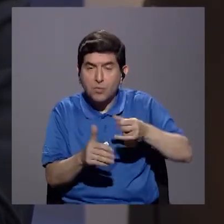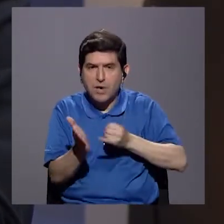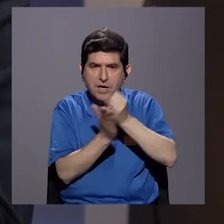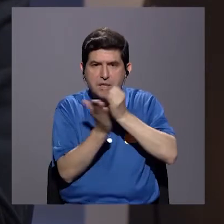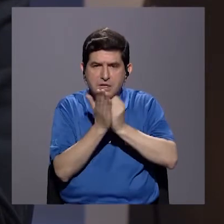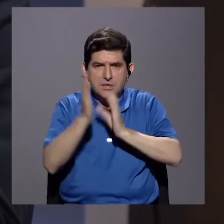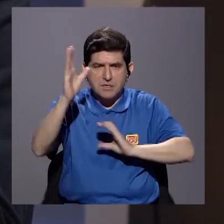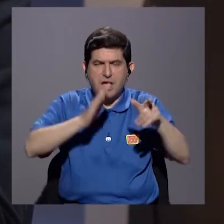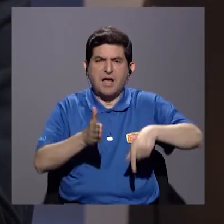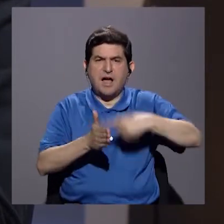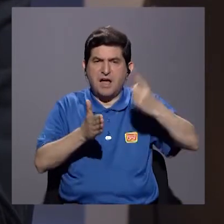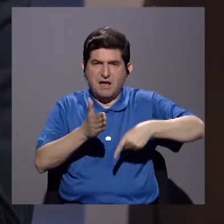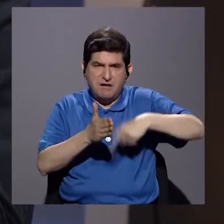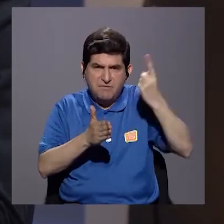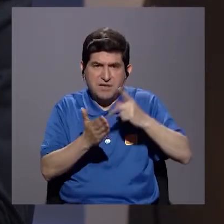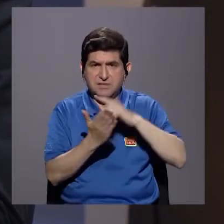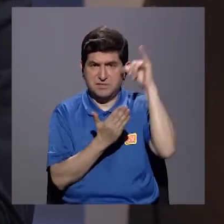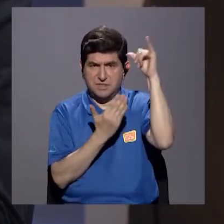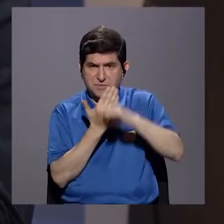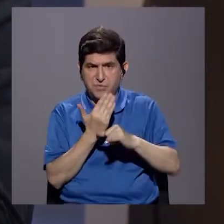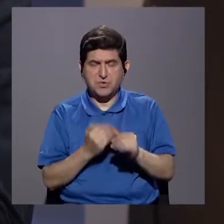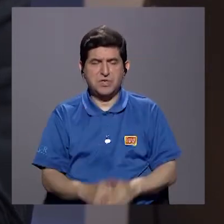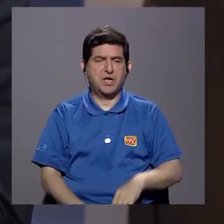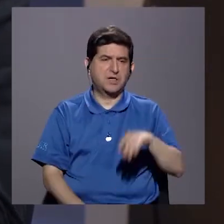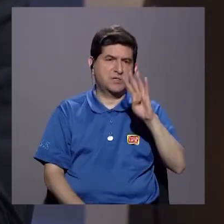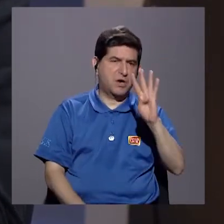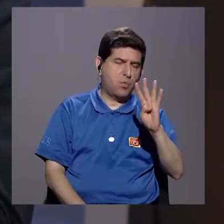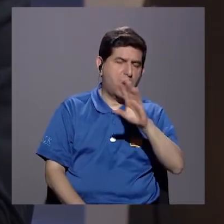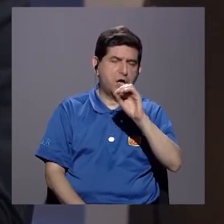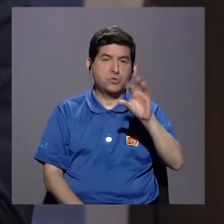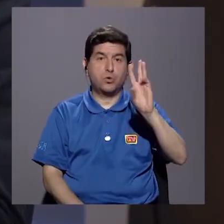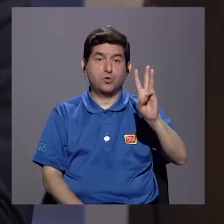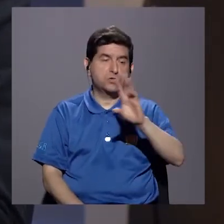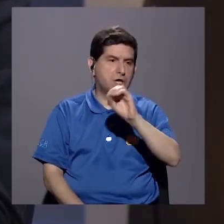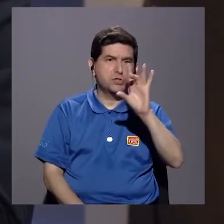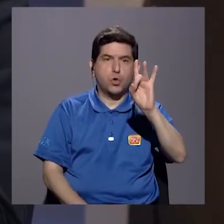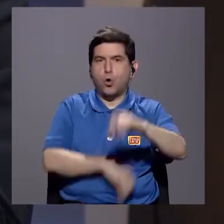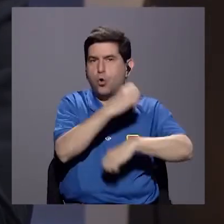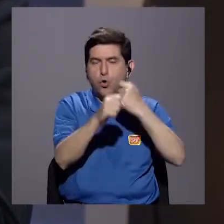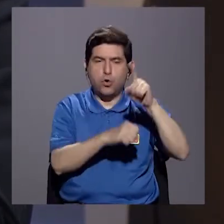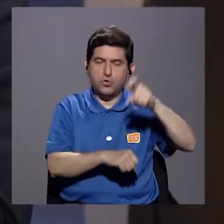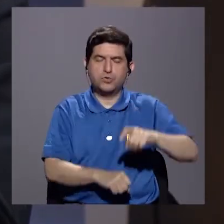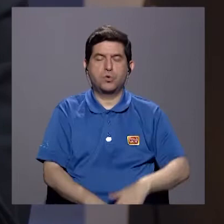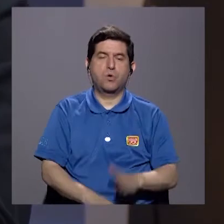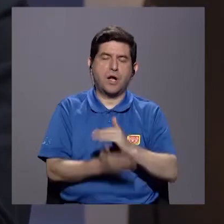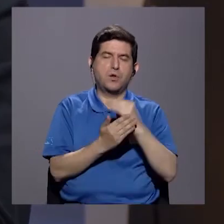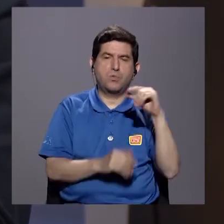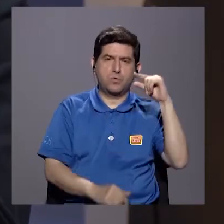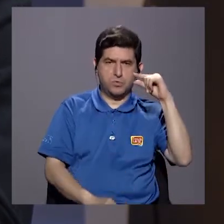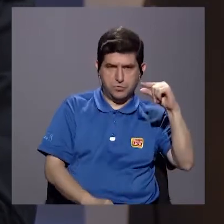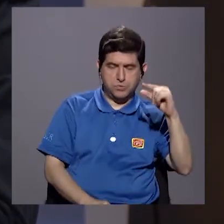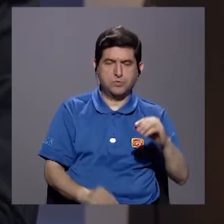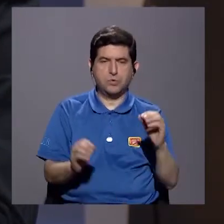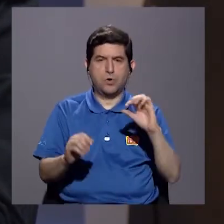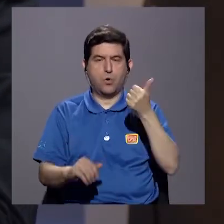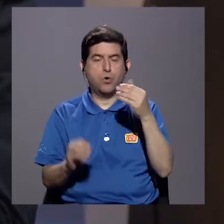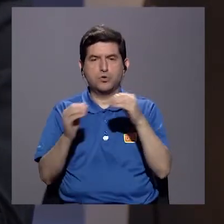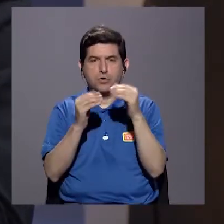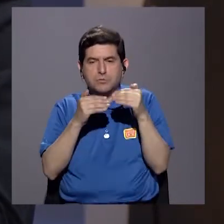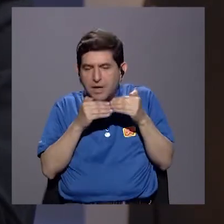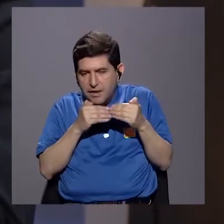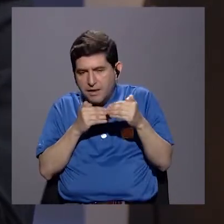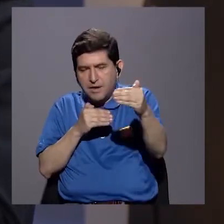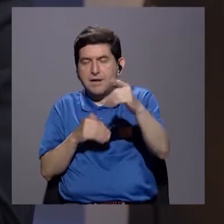la investigación científica algunas veces un proyecto puede durar Claro. 4, 6, 8 años, ¿verdad? Es decir, hay unos más cortos, unos mucho más